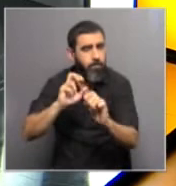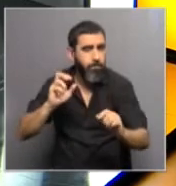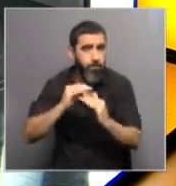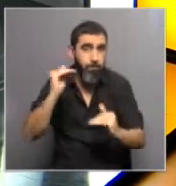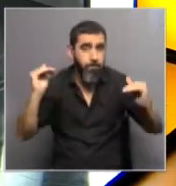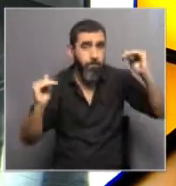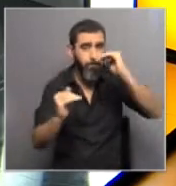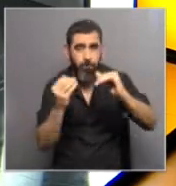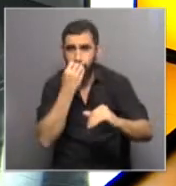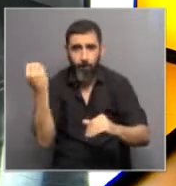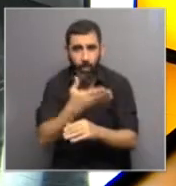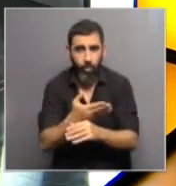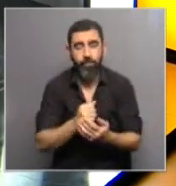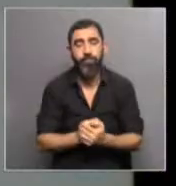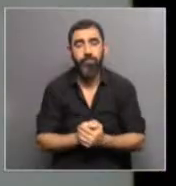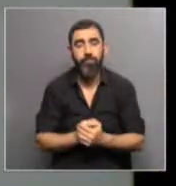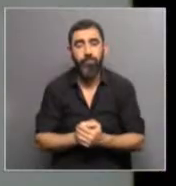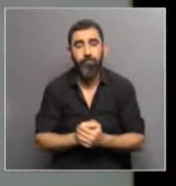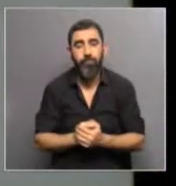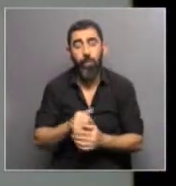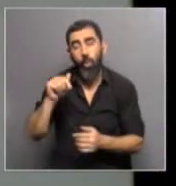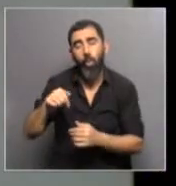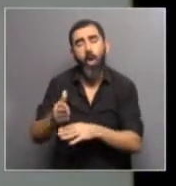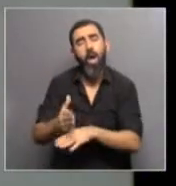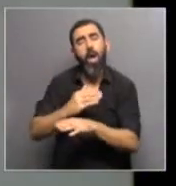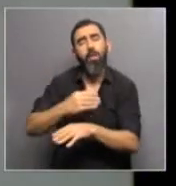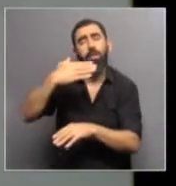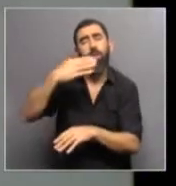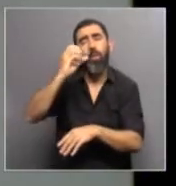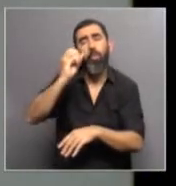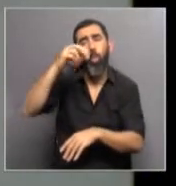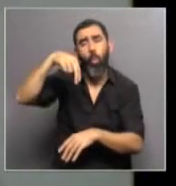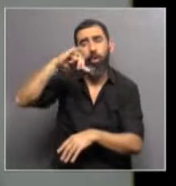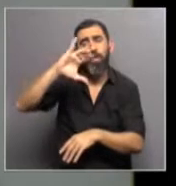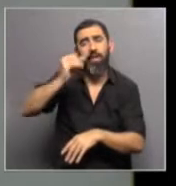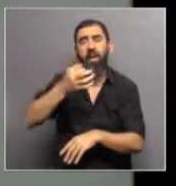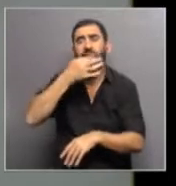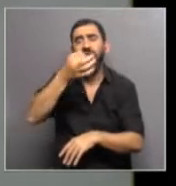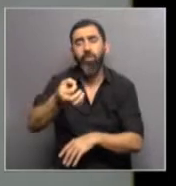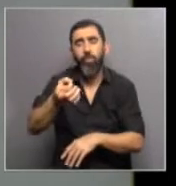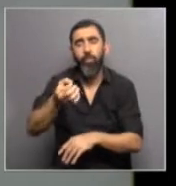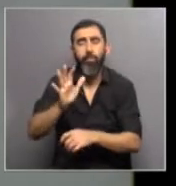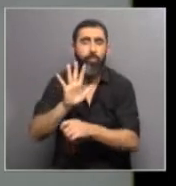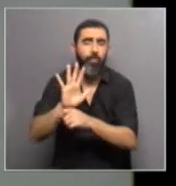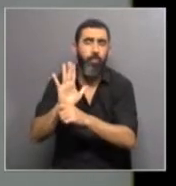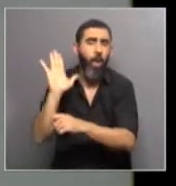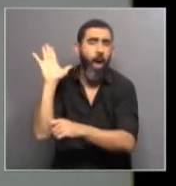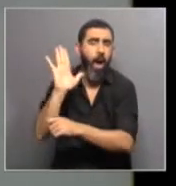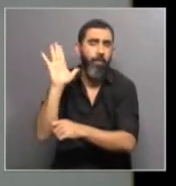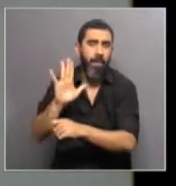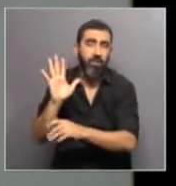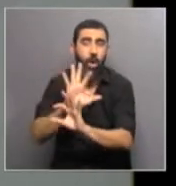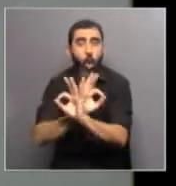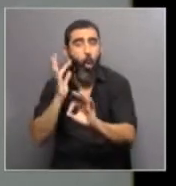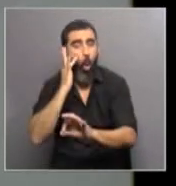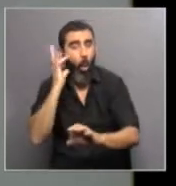en su uso. Hoy hablábamos, Mónica arrancaba la primera parte de la nota hablando de amenazas u oportunidades,